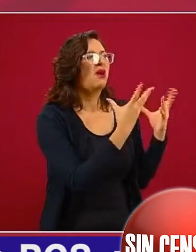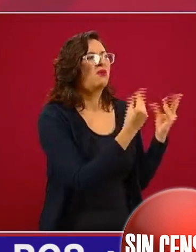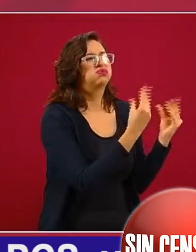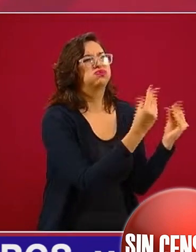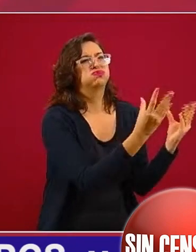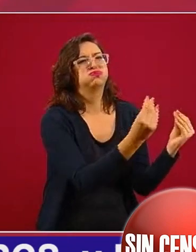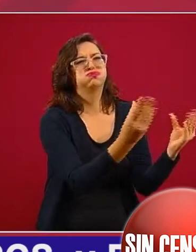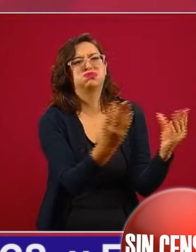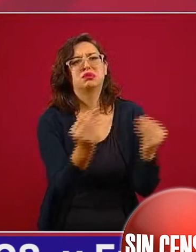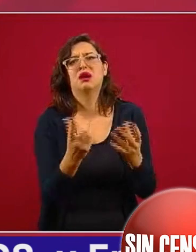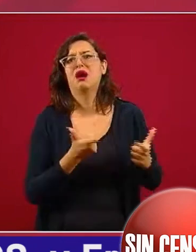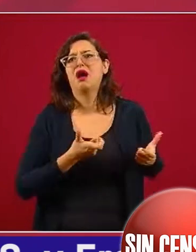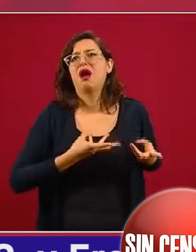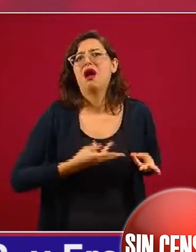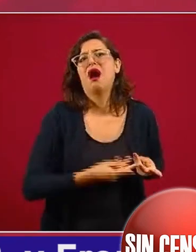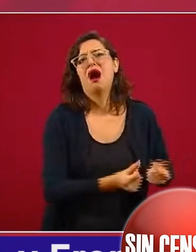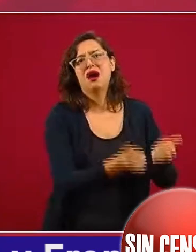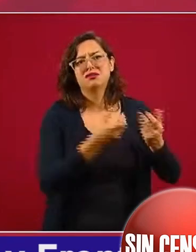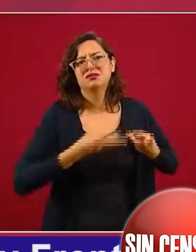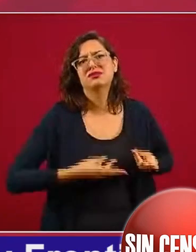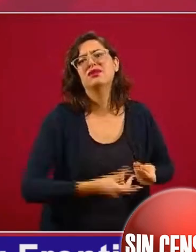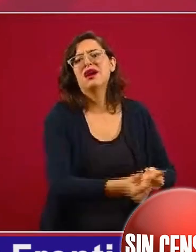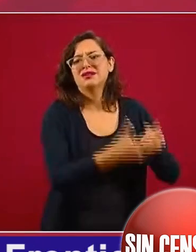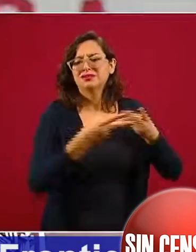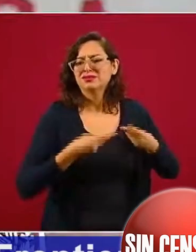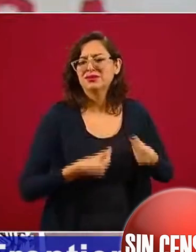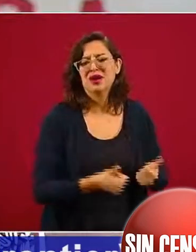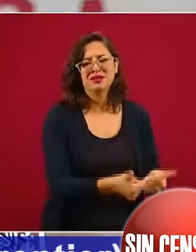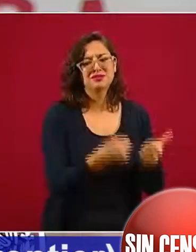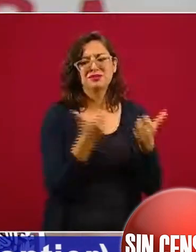del presupuesto? Y eso